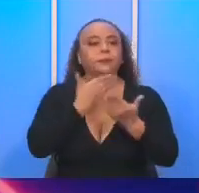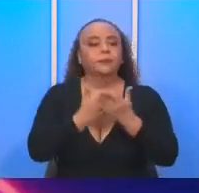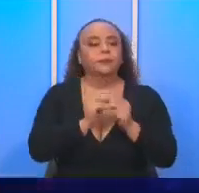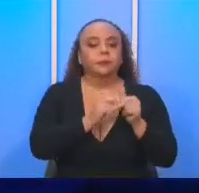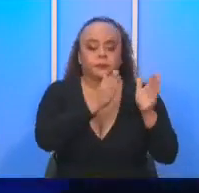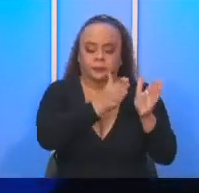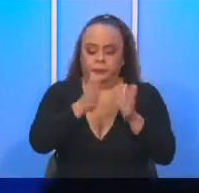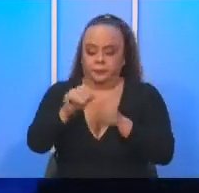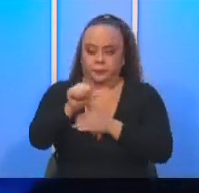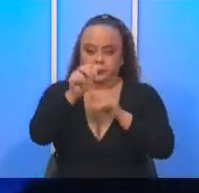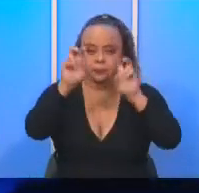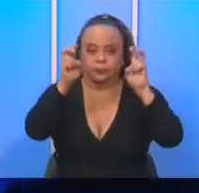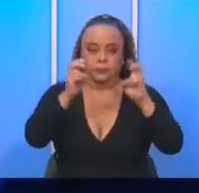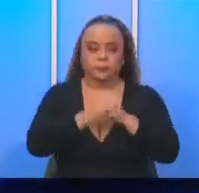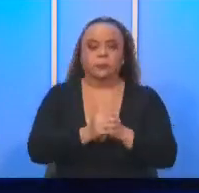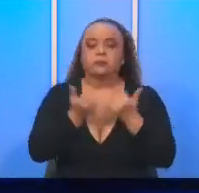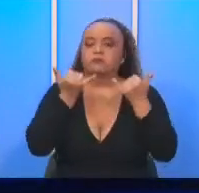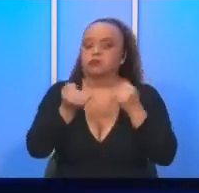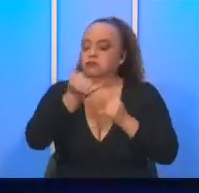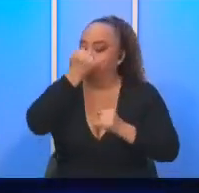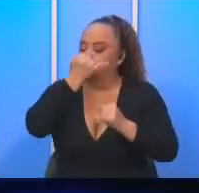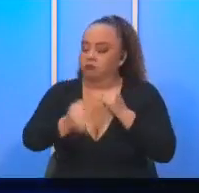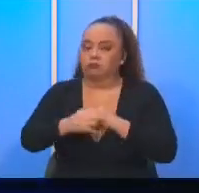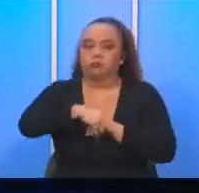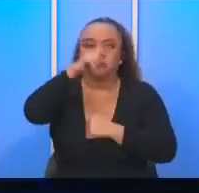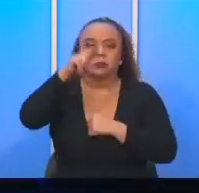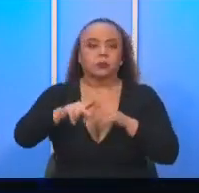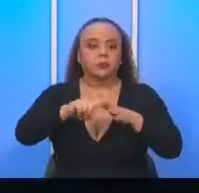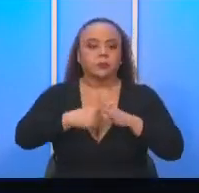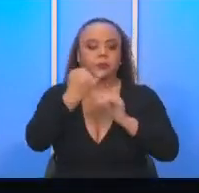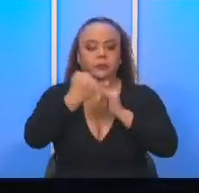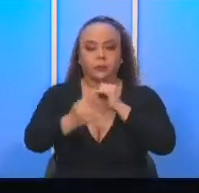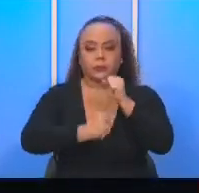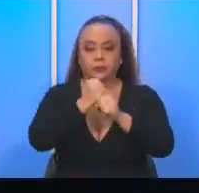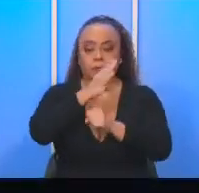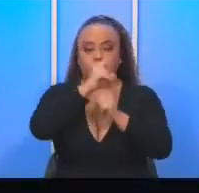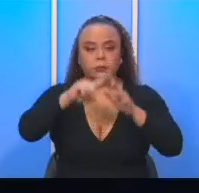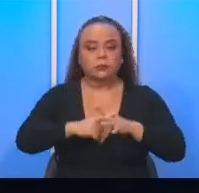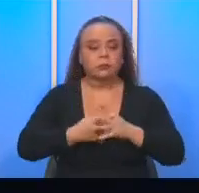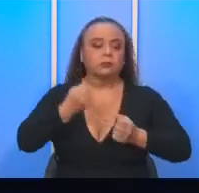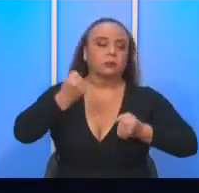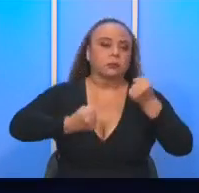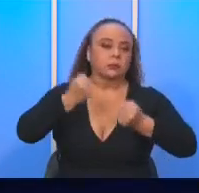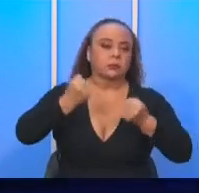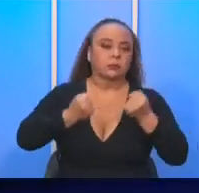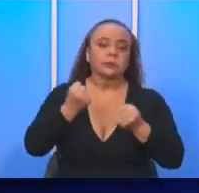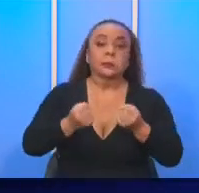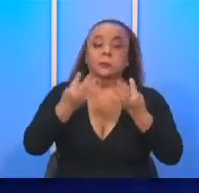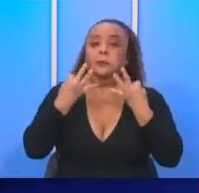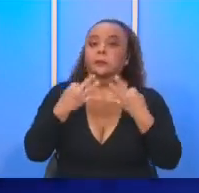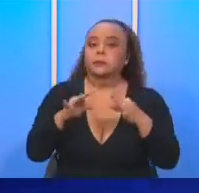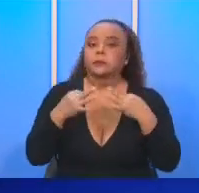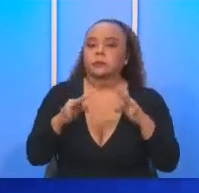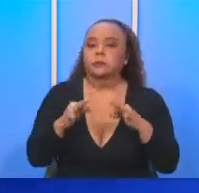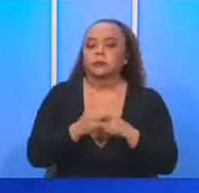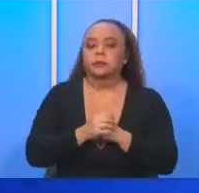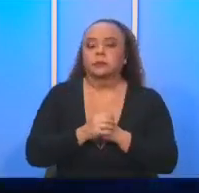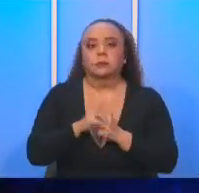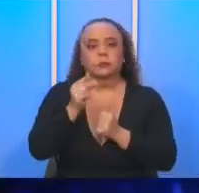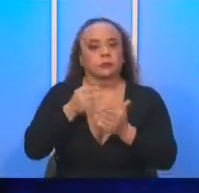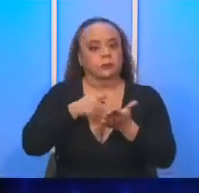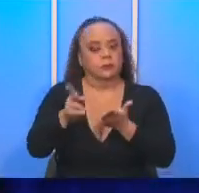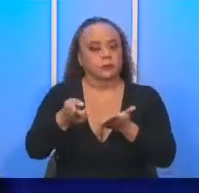Pasando a otros temas, ya pasa Navidad, se viene el fin de año y comienzan los conductores a intentar impugnar